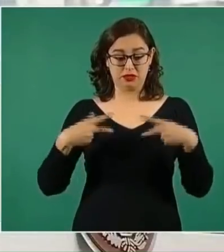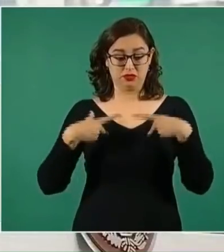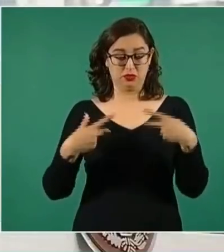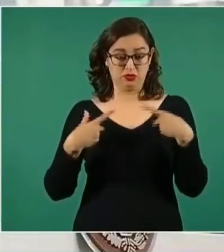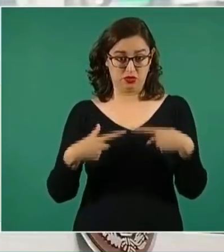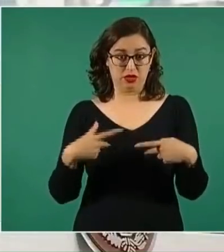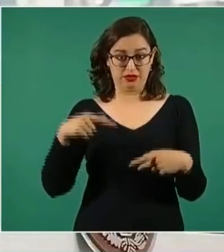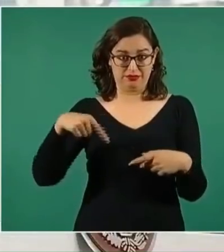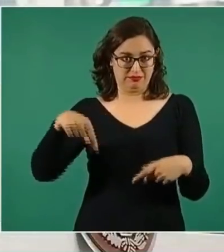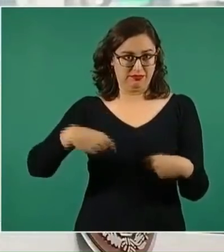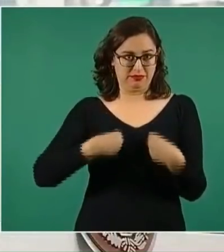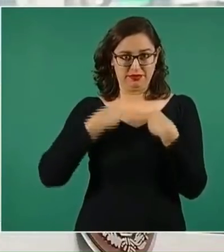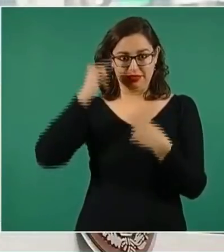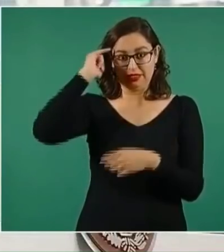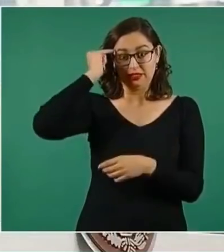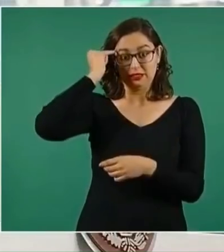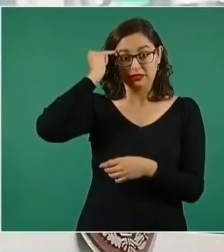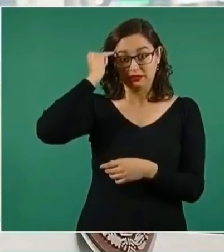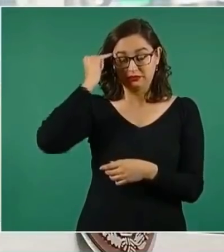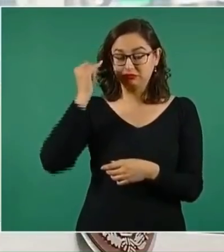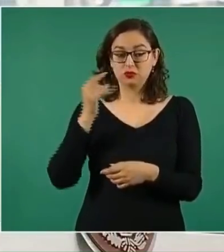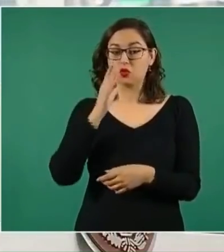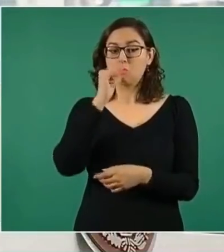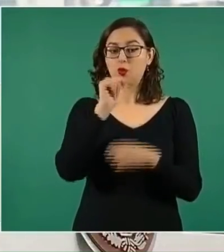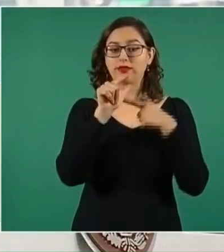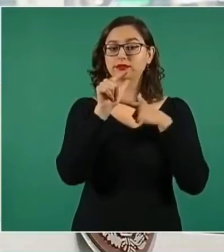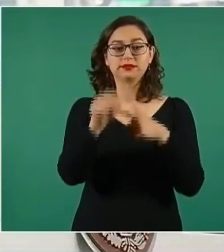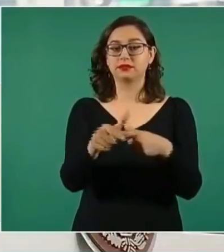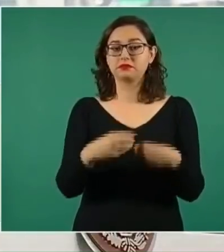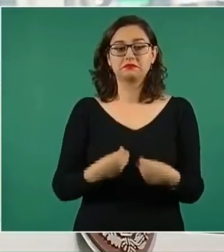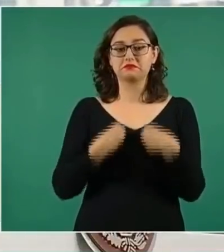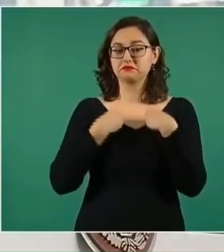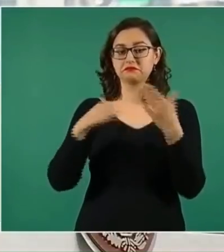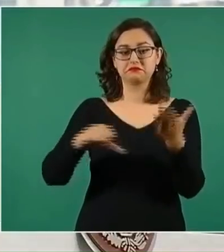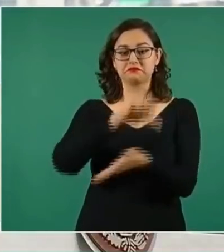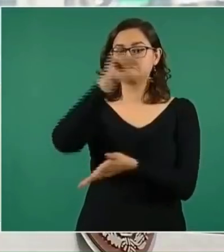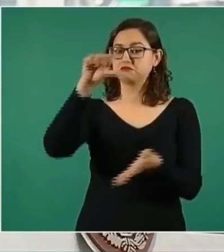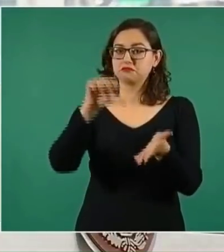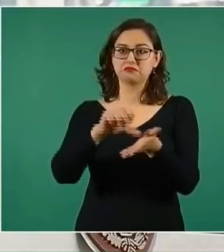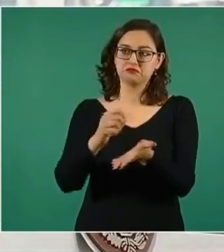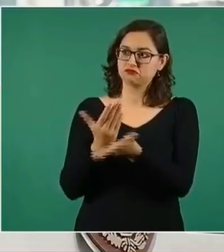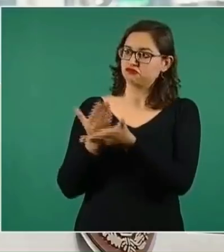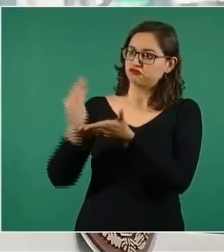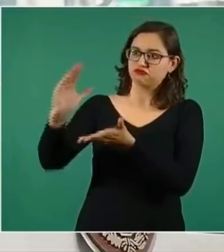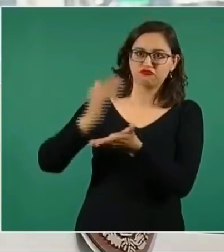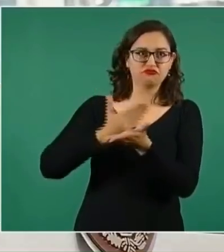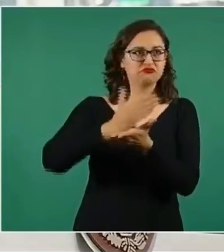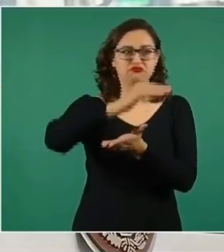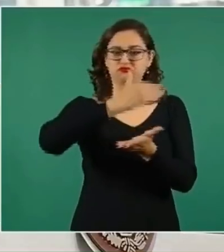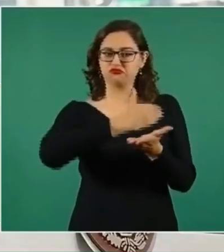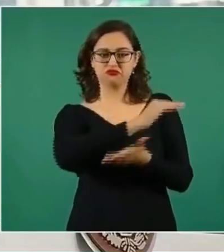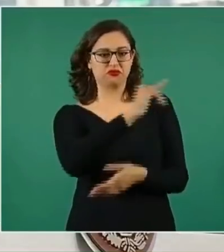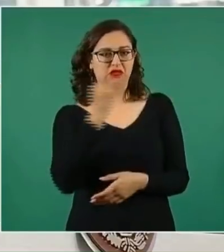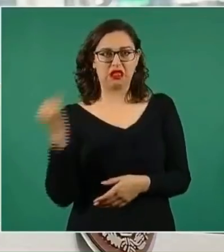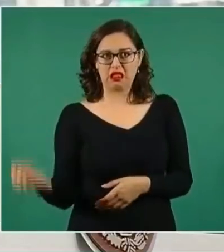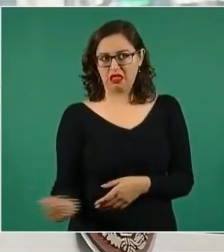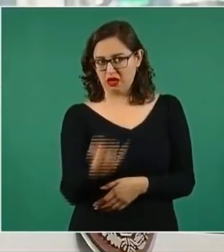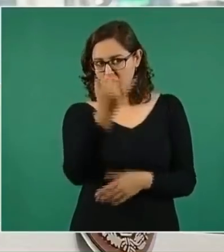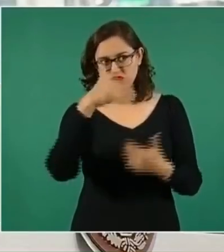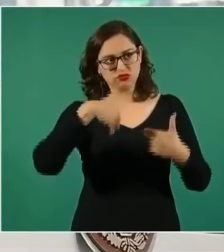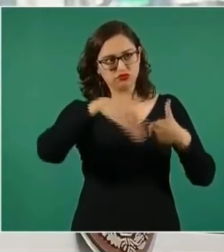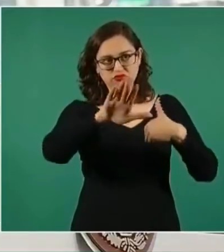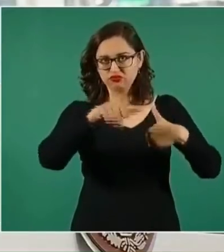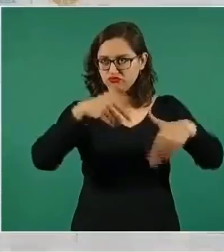afueras, en las orillas, en la marginación. A la miseria de